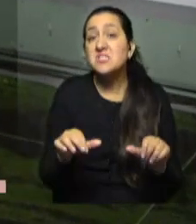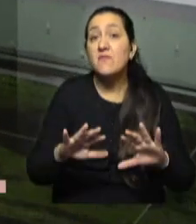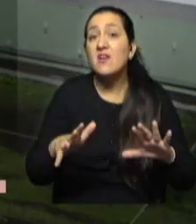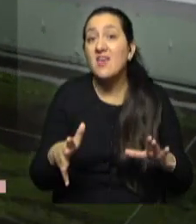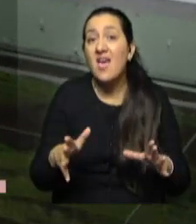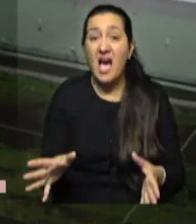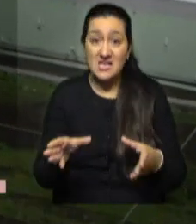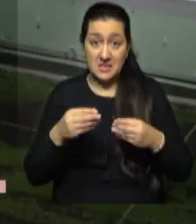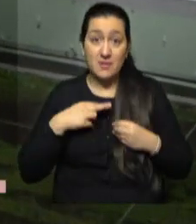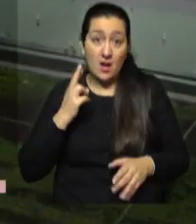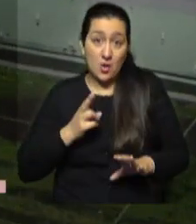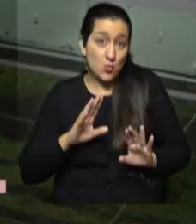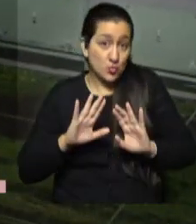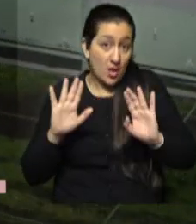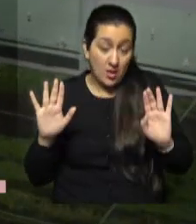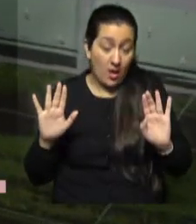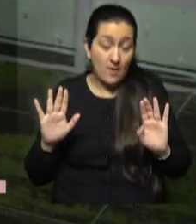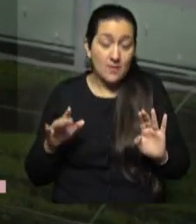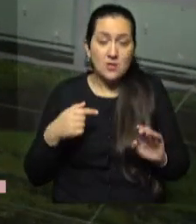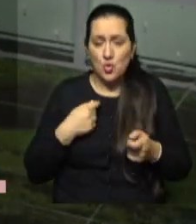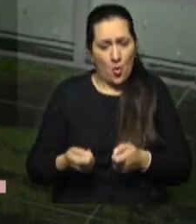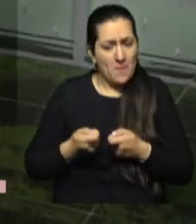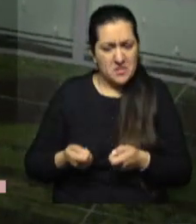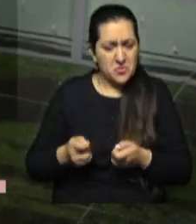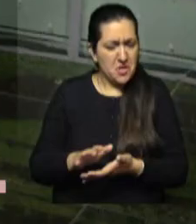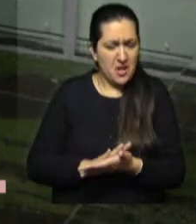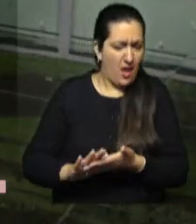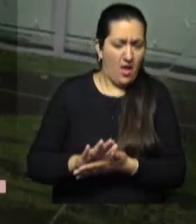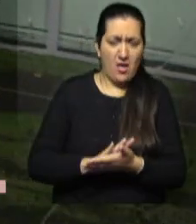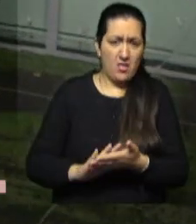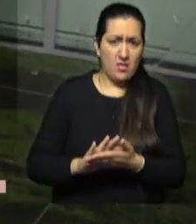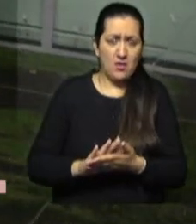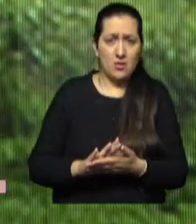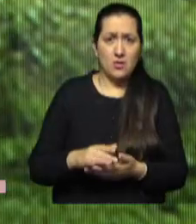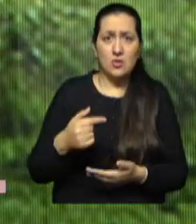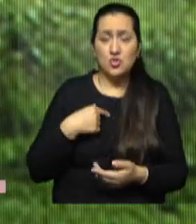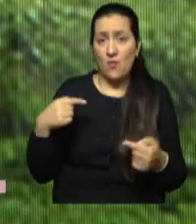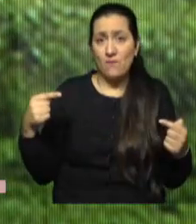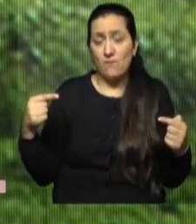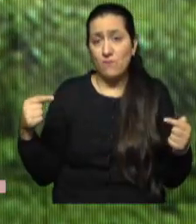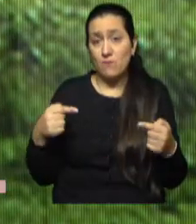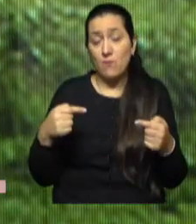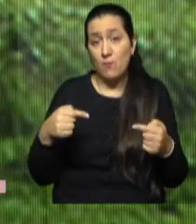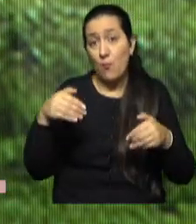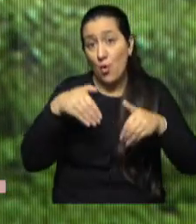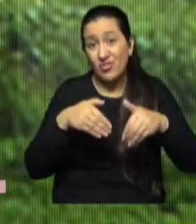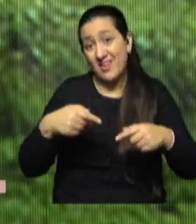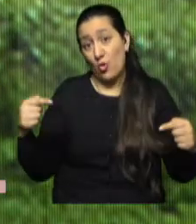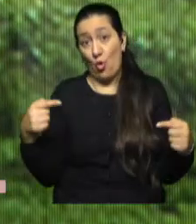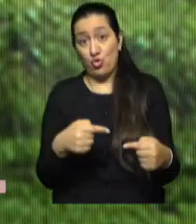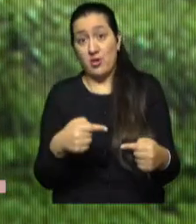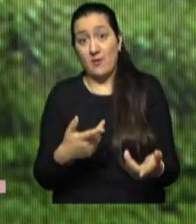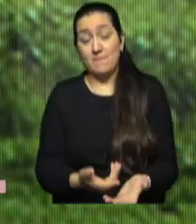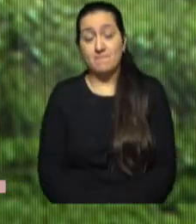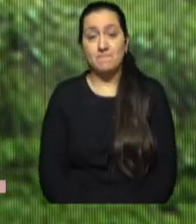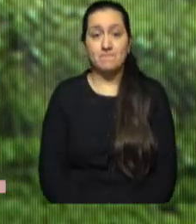no no ni presioné para que por supuesto no presione para que firmar yo vote en contra este pero